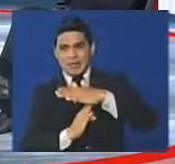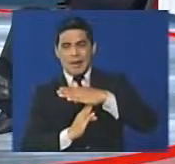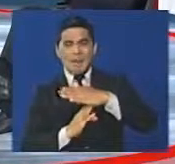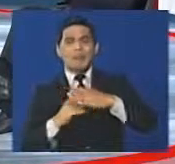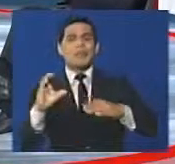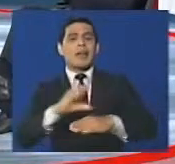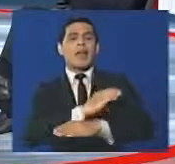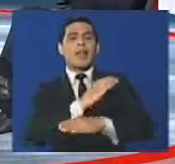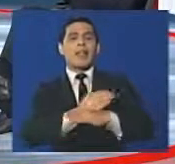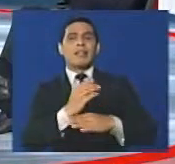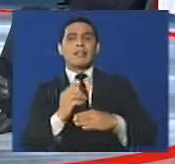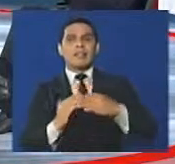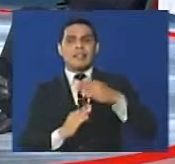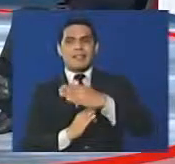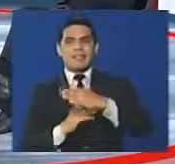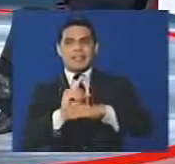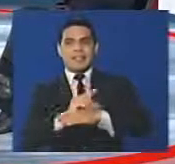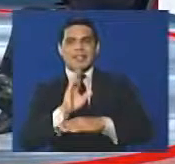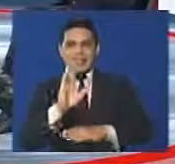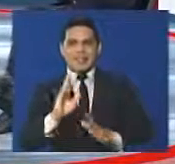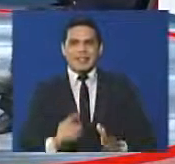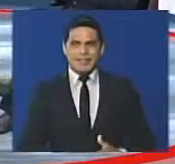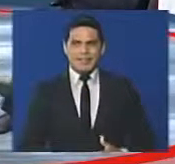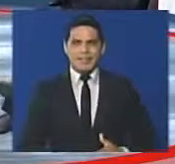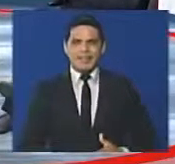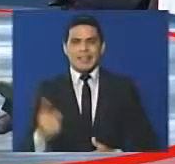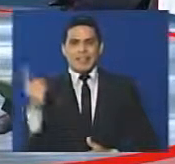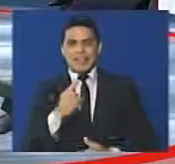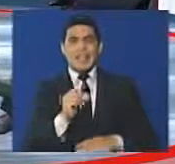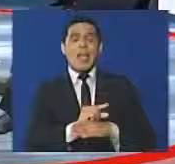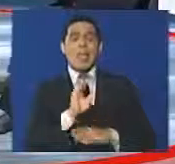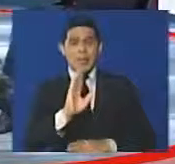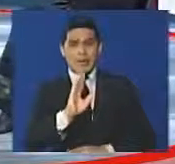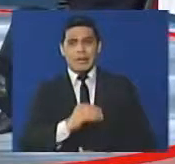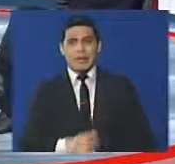hacer el corte. No se preocupe. Ya venimos.